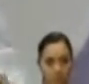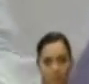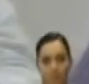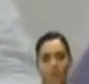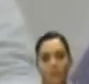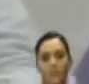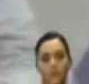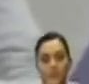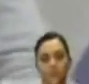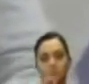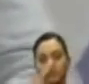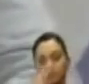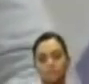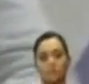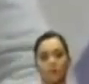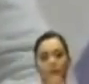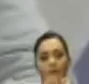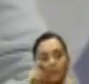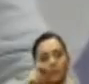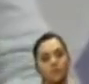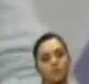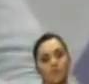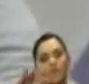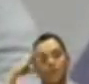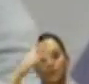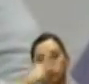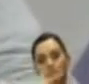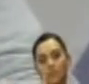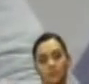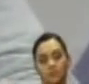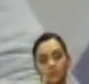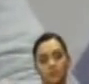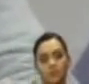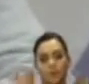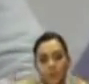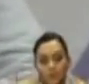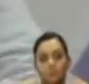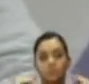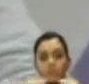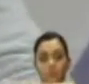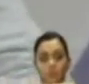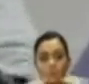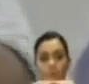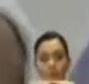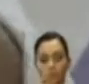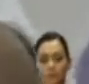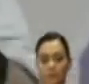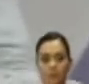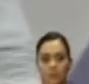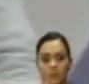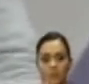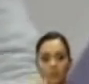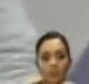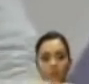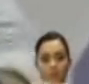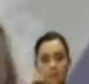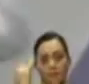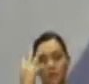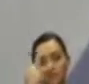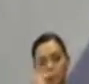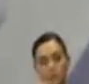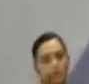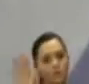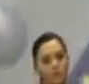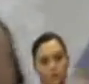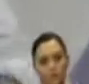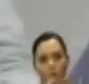inicio del aprovechamiento de esa maravilla que es el Golfo. La idea es poder después hacer tours hasta la isla Puná, que tiene playas preciosas, todas